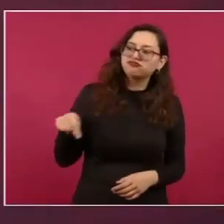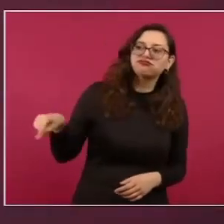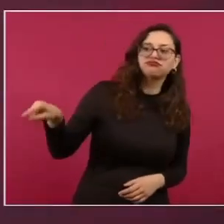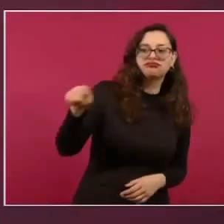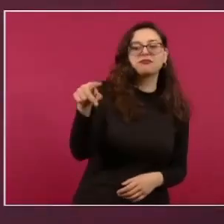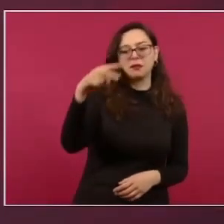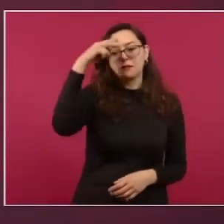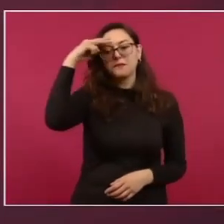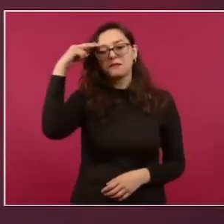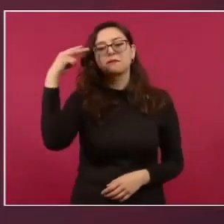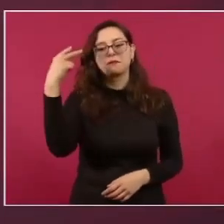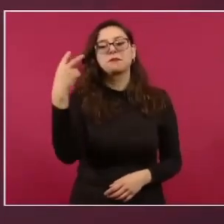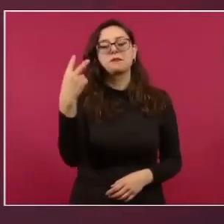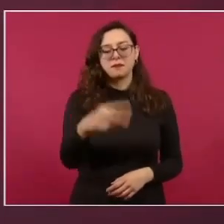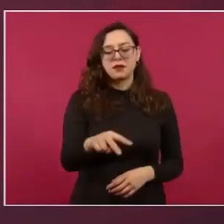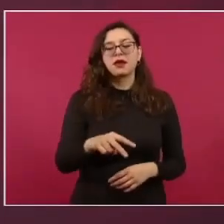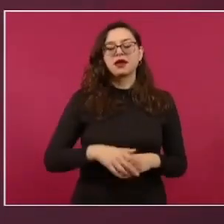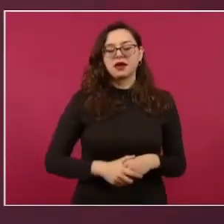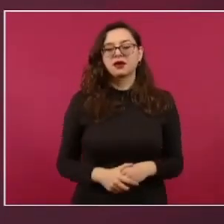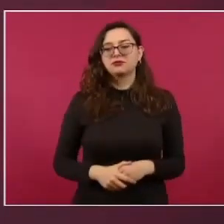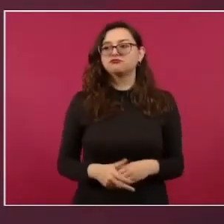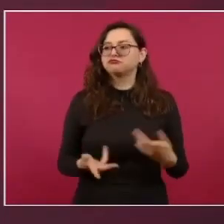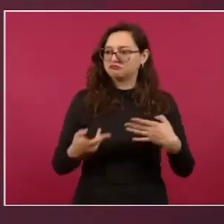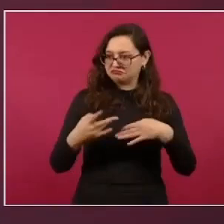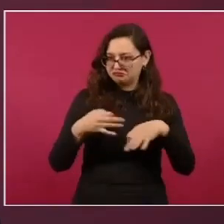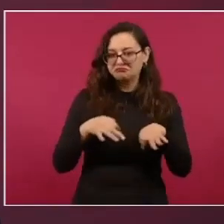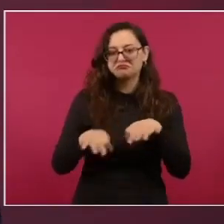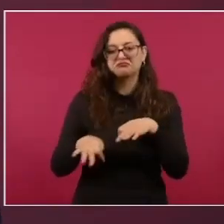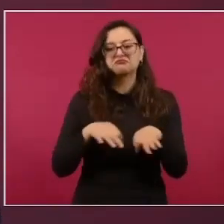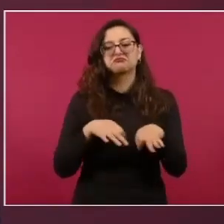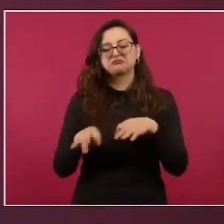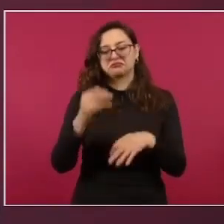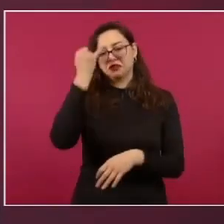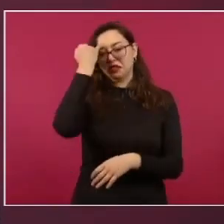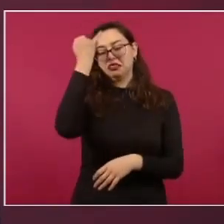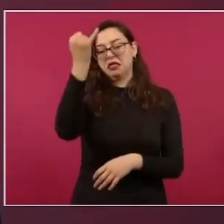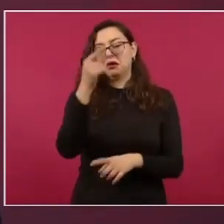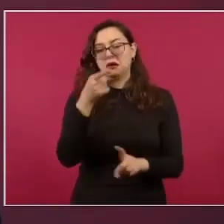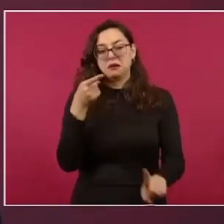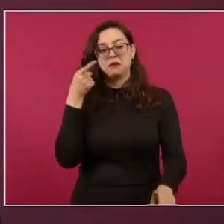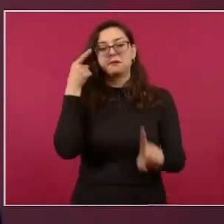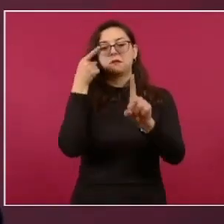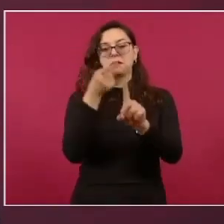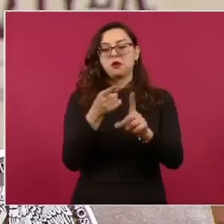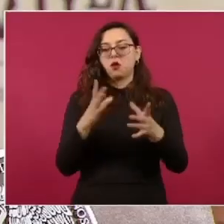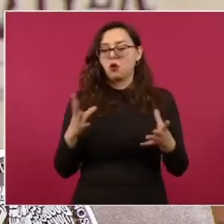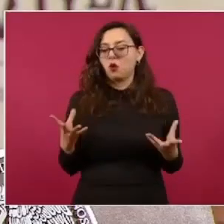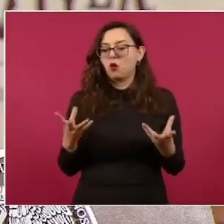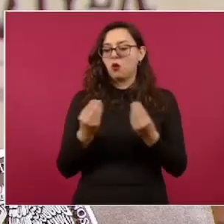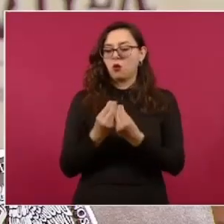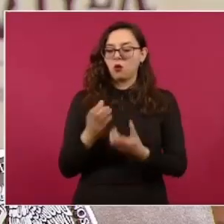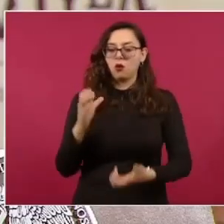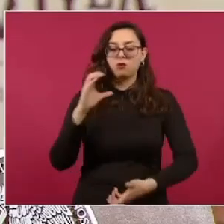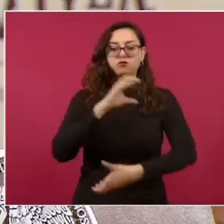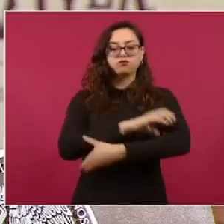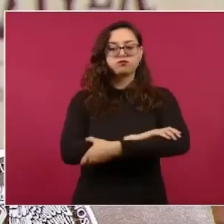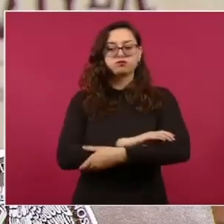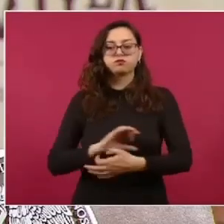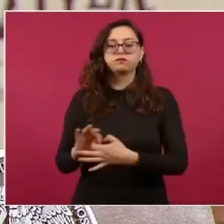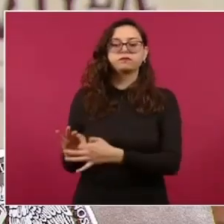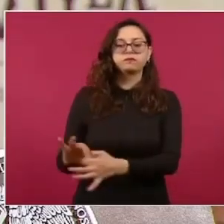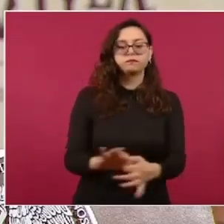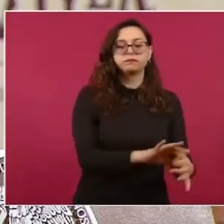mexicanos, por y para los trabajadores, bajo el principio de la solidaridad social. Al